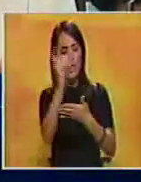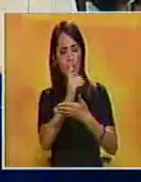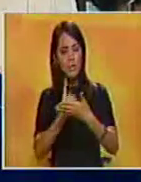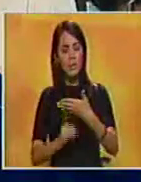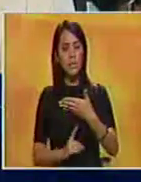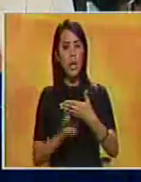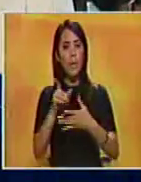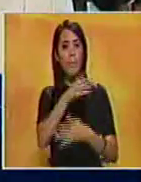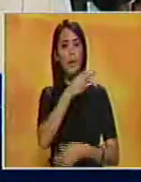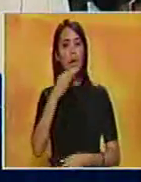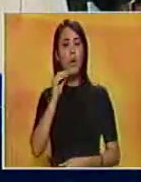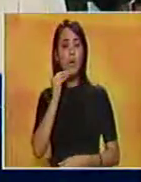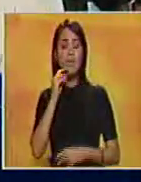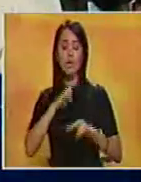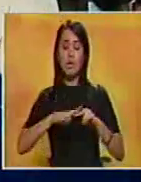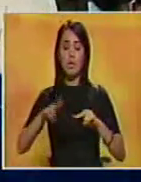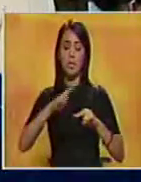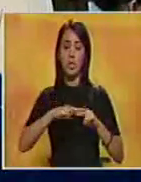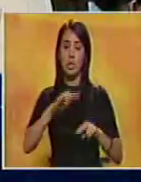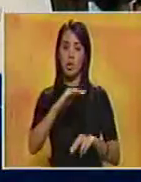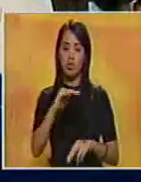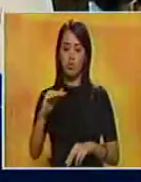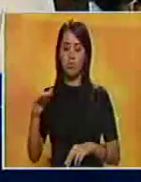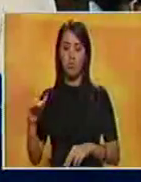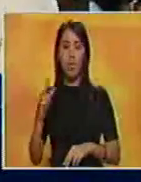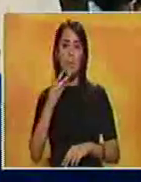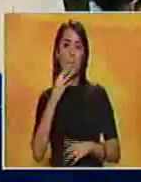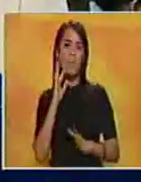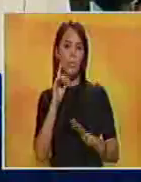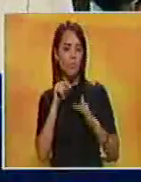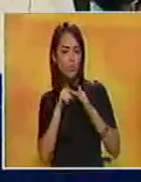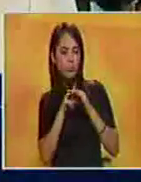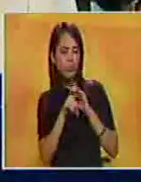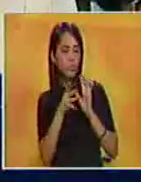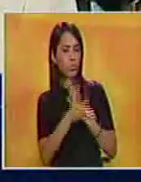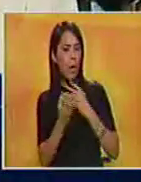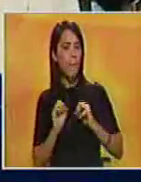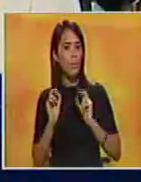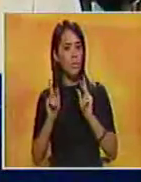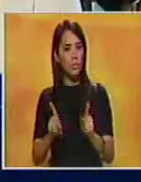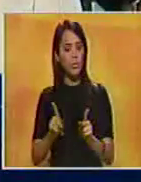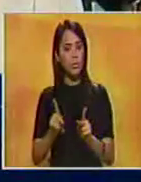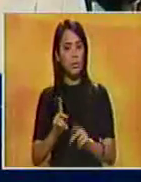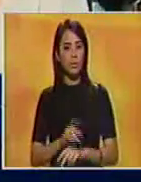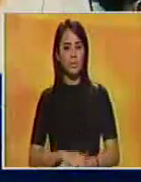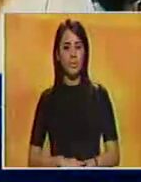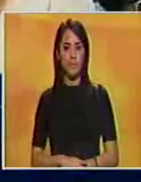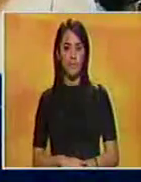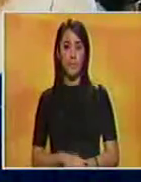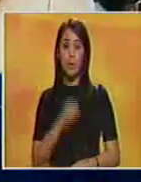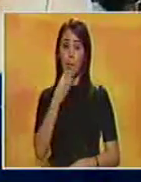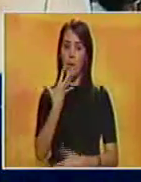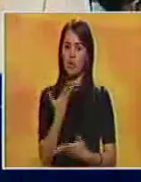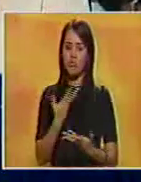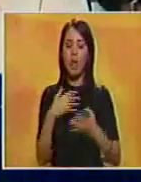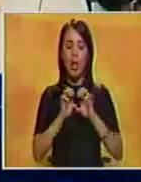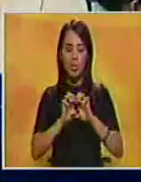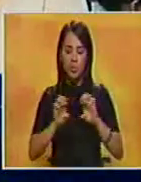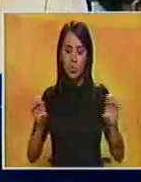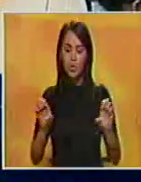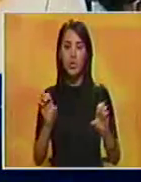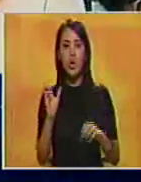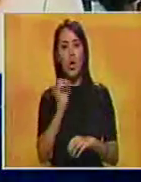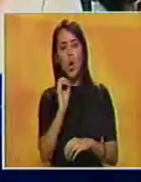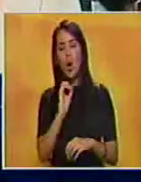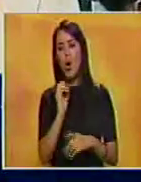todos aquellos jóvenes y niños también que no han tenido acceso a oportunidades, que no han tenido acceso a una buena educación, aunque no han tenido